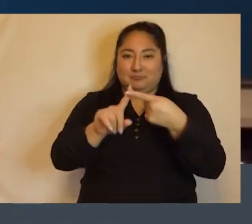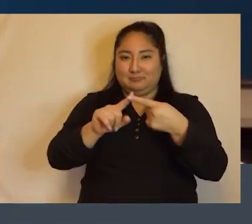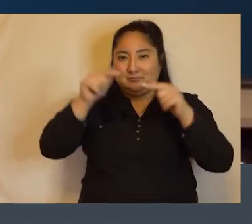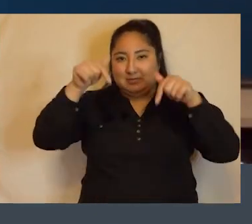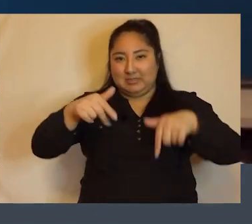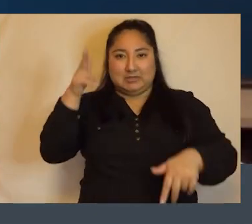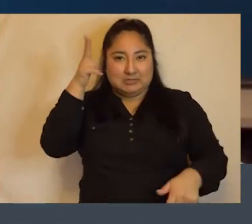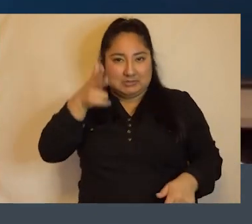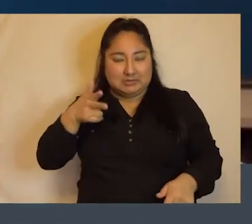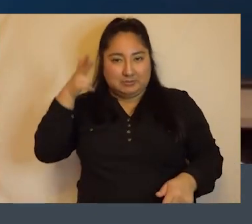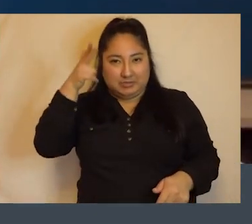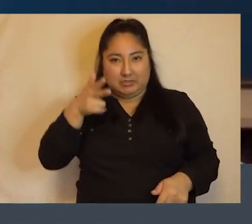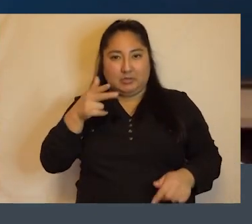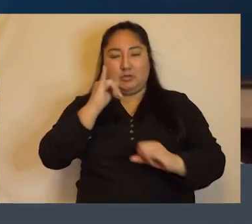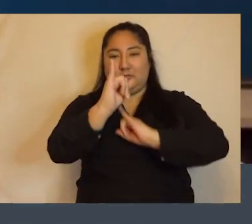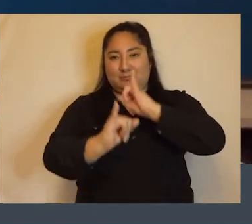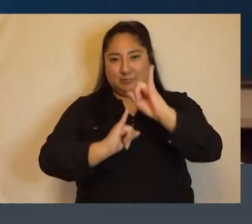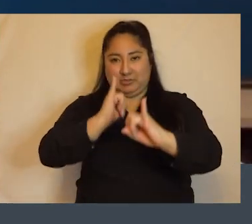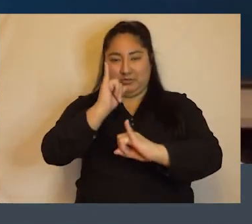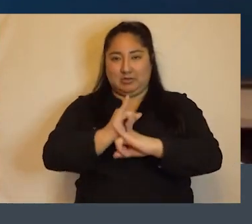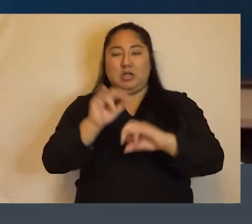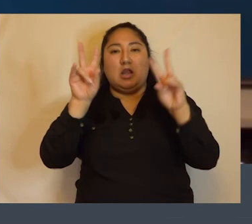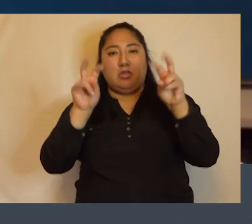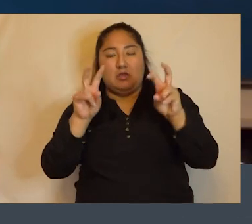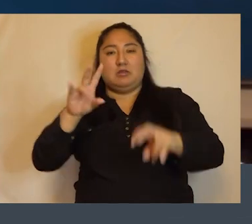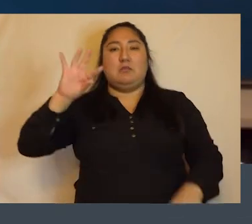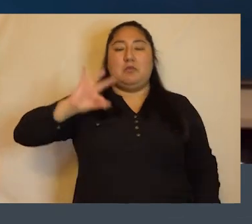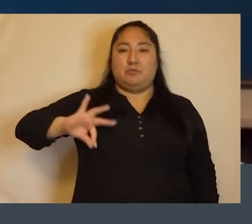que han participado en este seminario web sobre